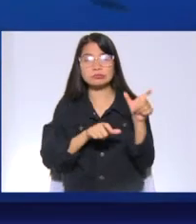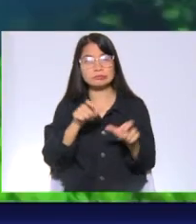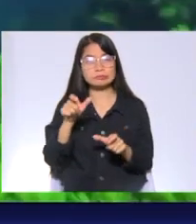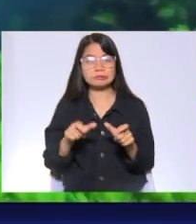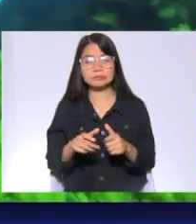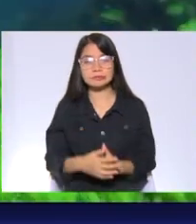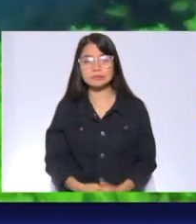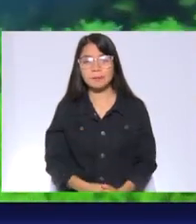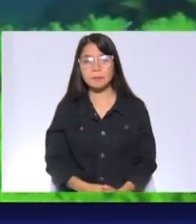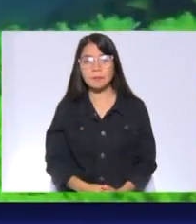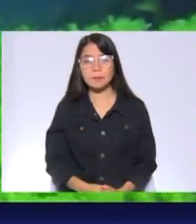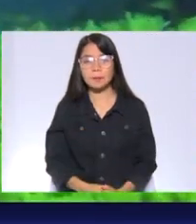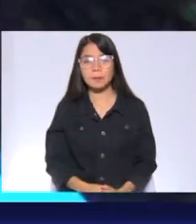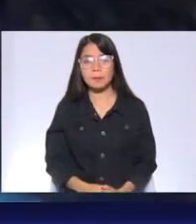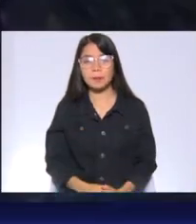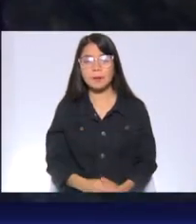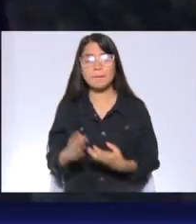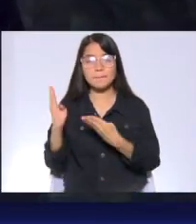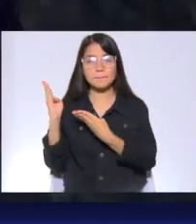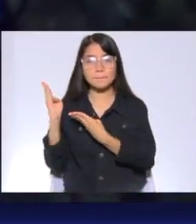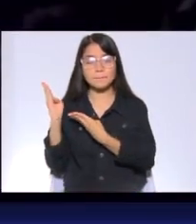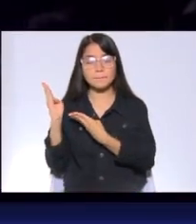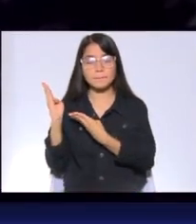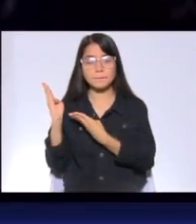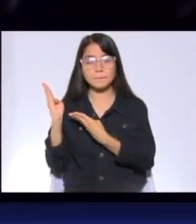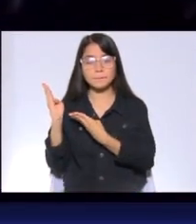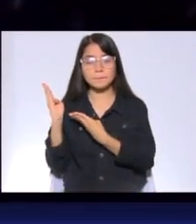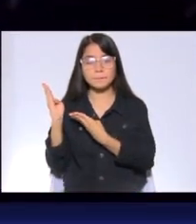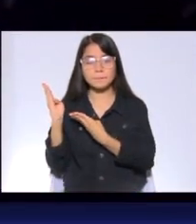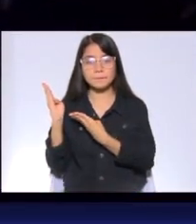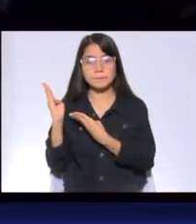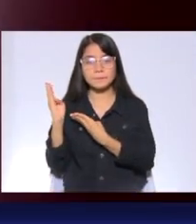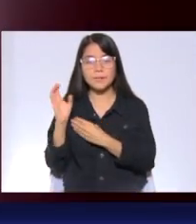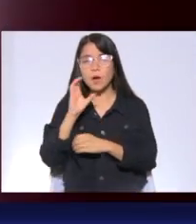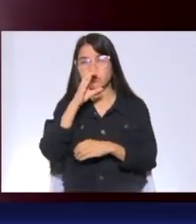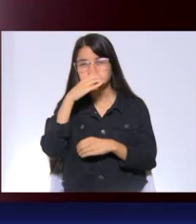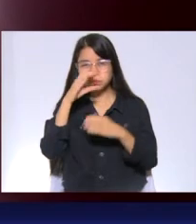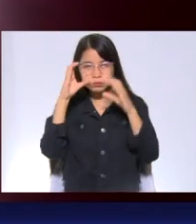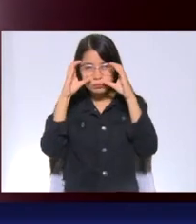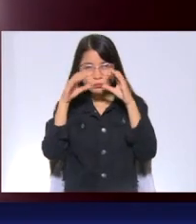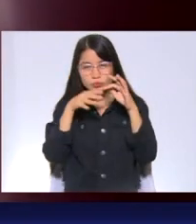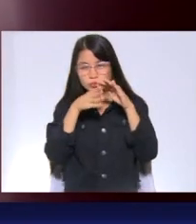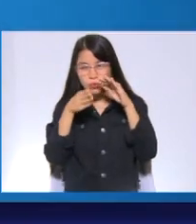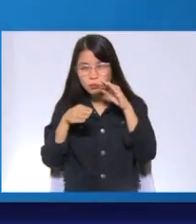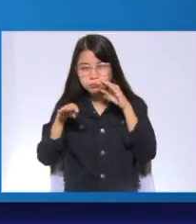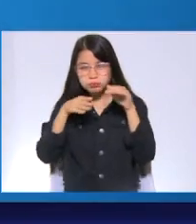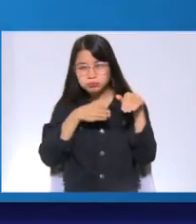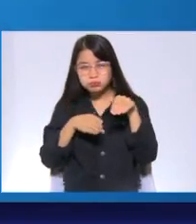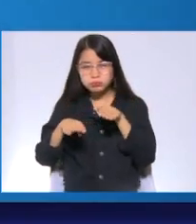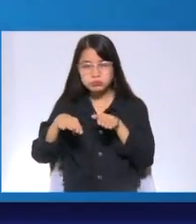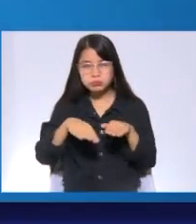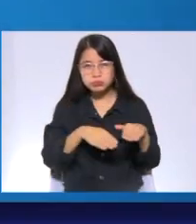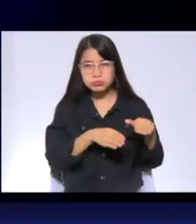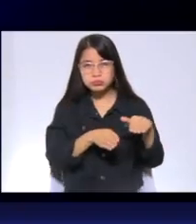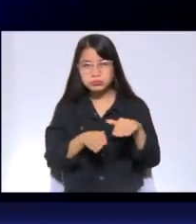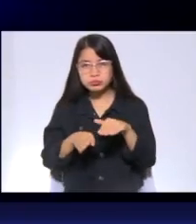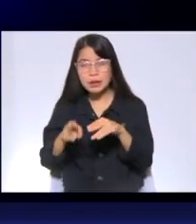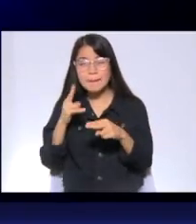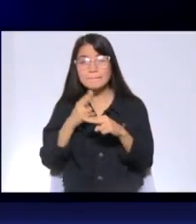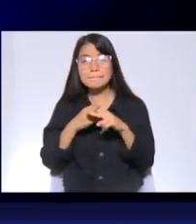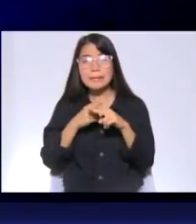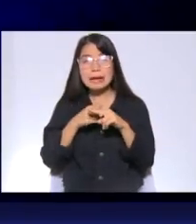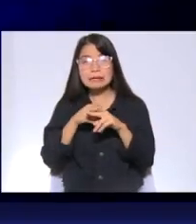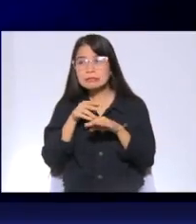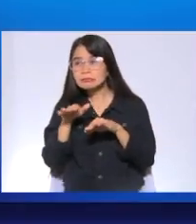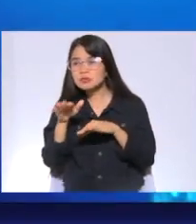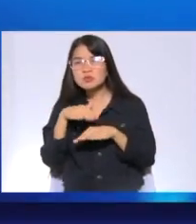Buceo extremo. Este deporte guarda un peligro mortal, la desorientación. Uno de los lugares más hermosos para practicarlo es el Blue Hole